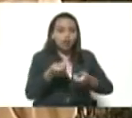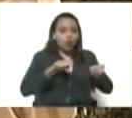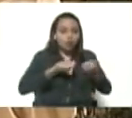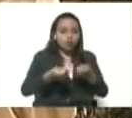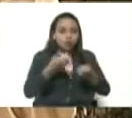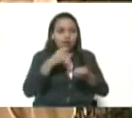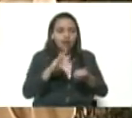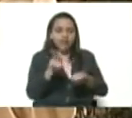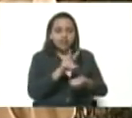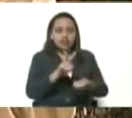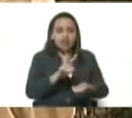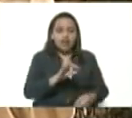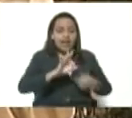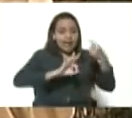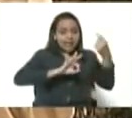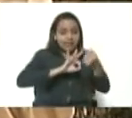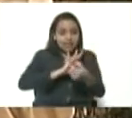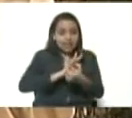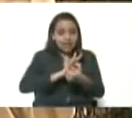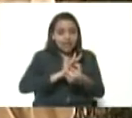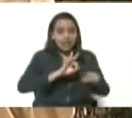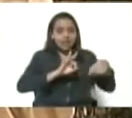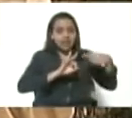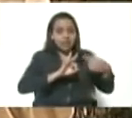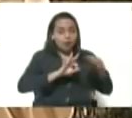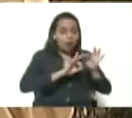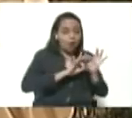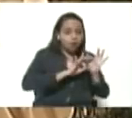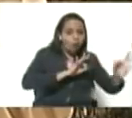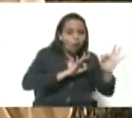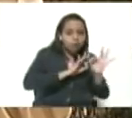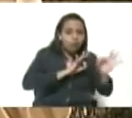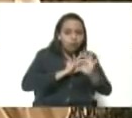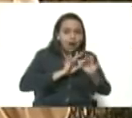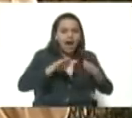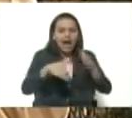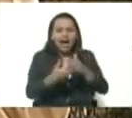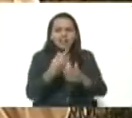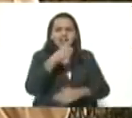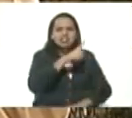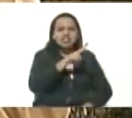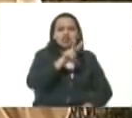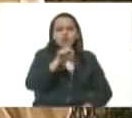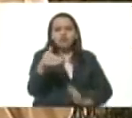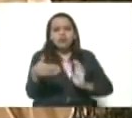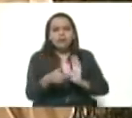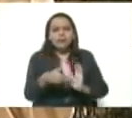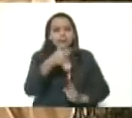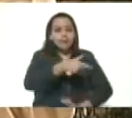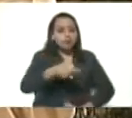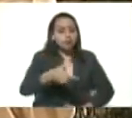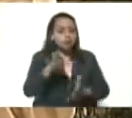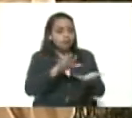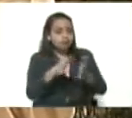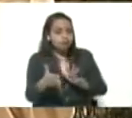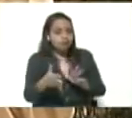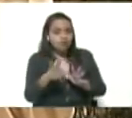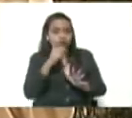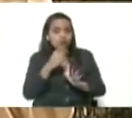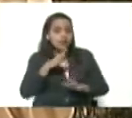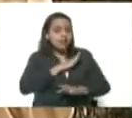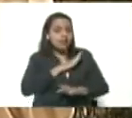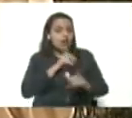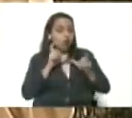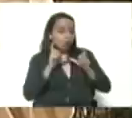los que tenemos en Venezuela, esos 4.500 pacientes infectarían hasta 120.000 personas si no tuviéramos los